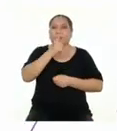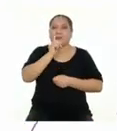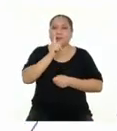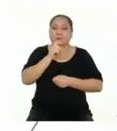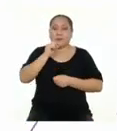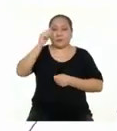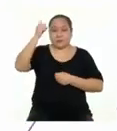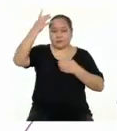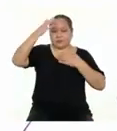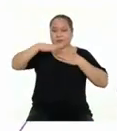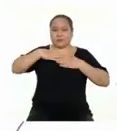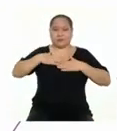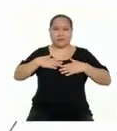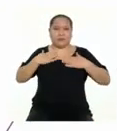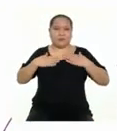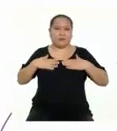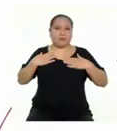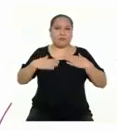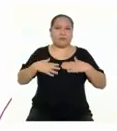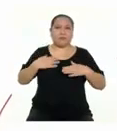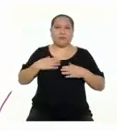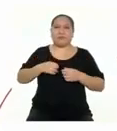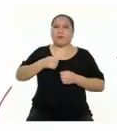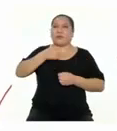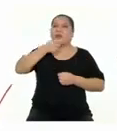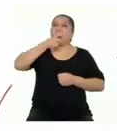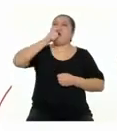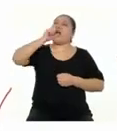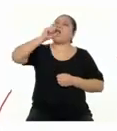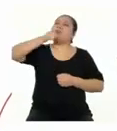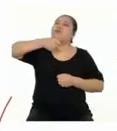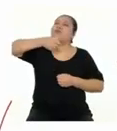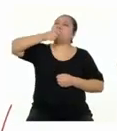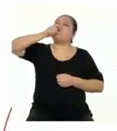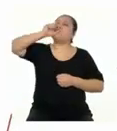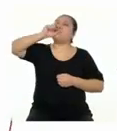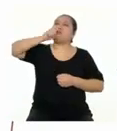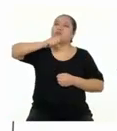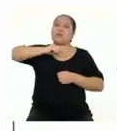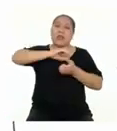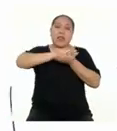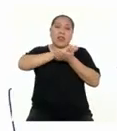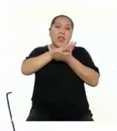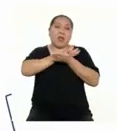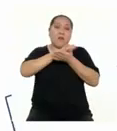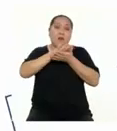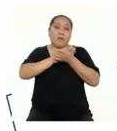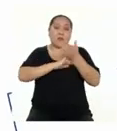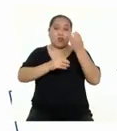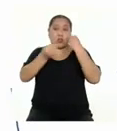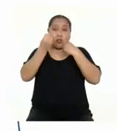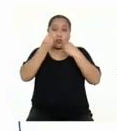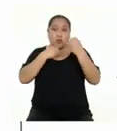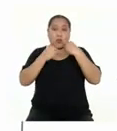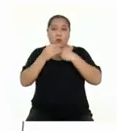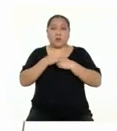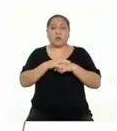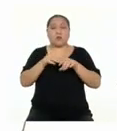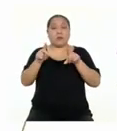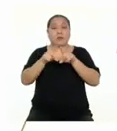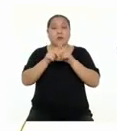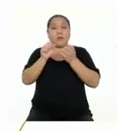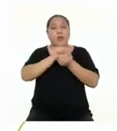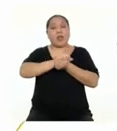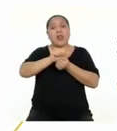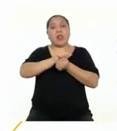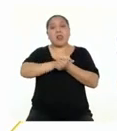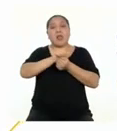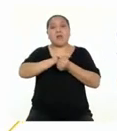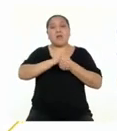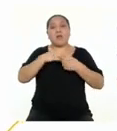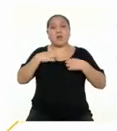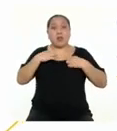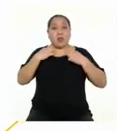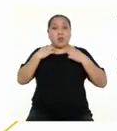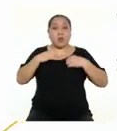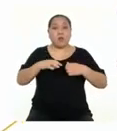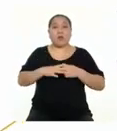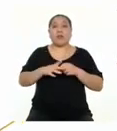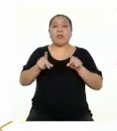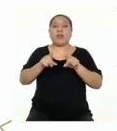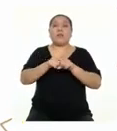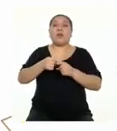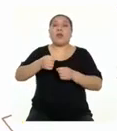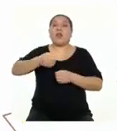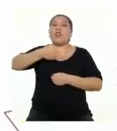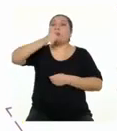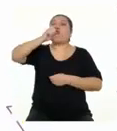nos saciamos y si es potable, la bebemos y lavamos lo que comemos con ella. También del agua viven los animales y